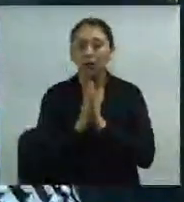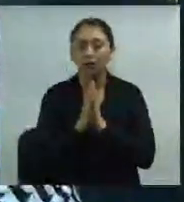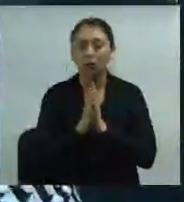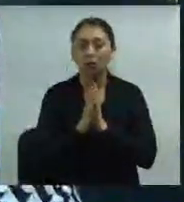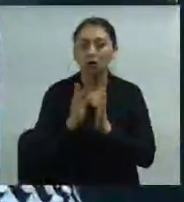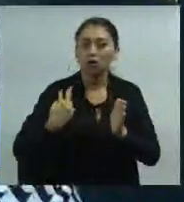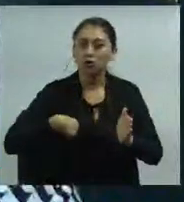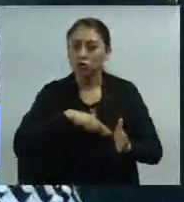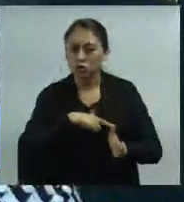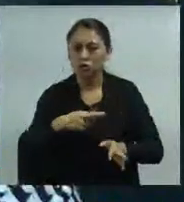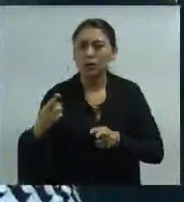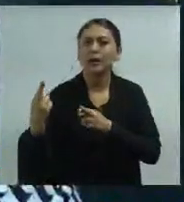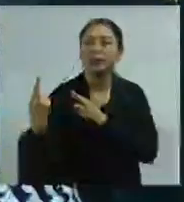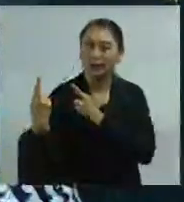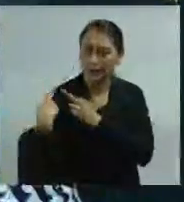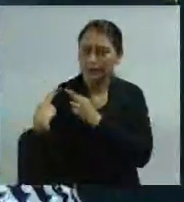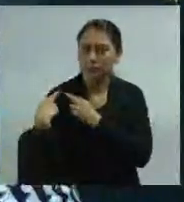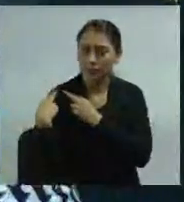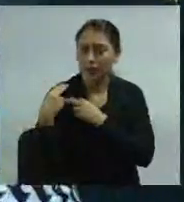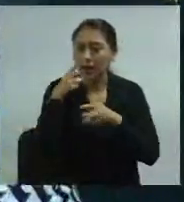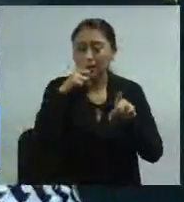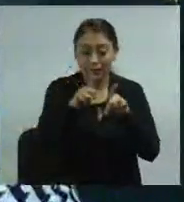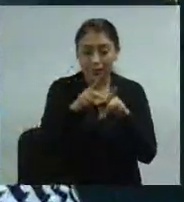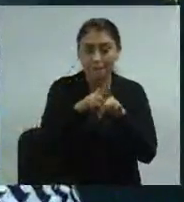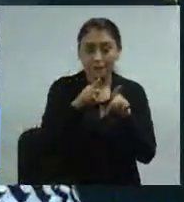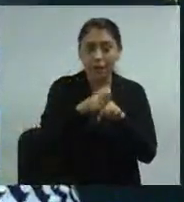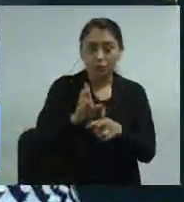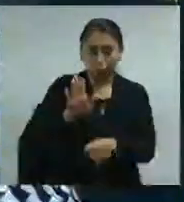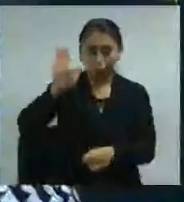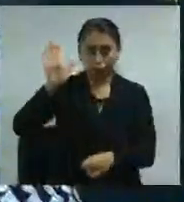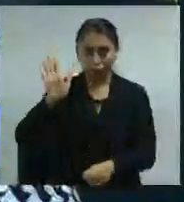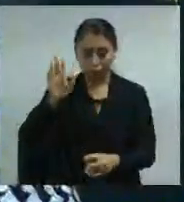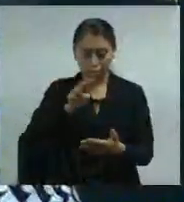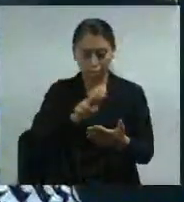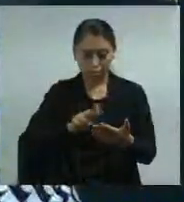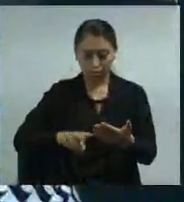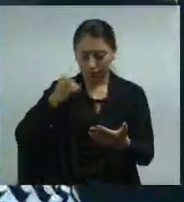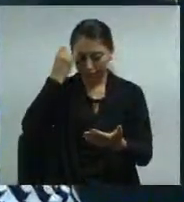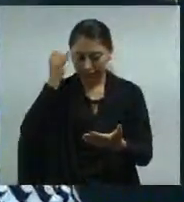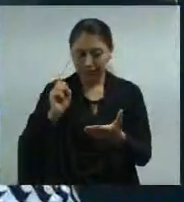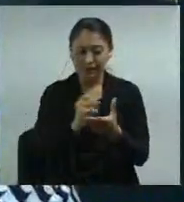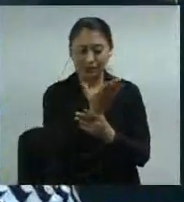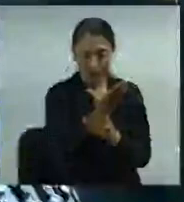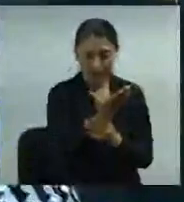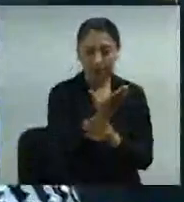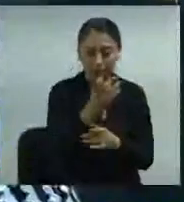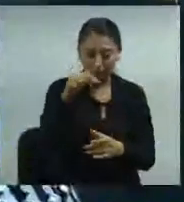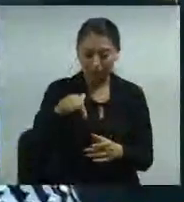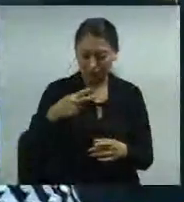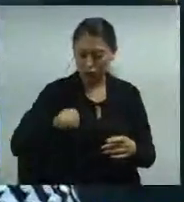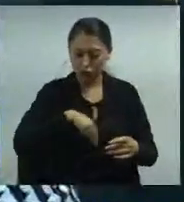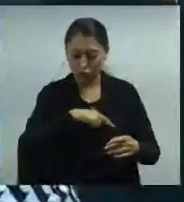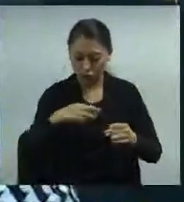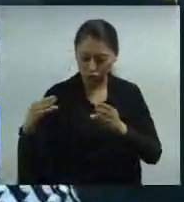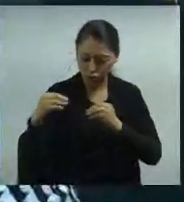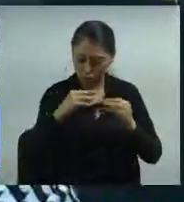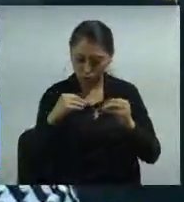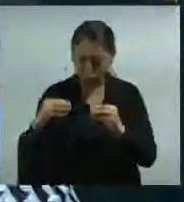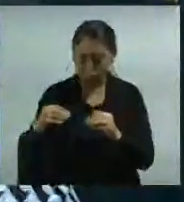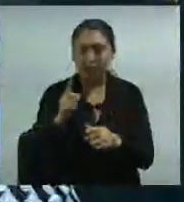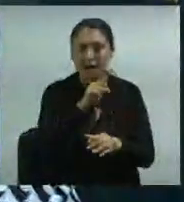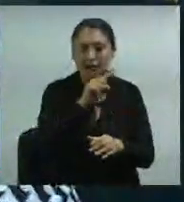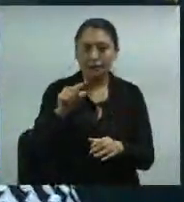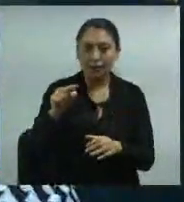rol y de verdad tengamos el compromiso de leer las iniciativas de las cuales aquí venimos a hablar, porque desde la semana